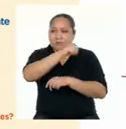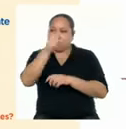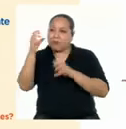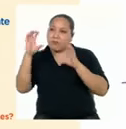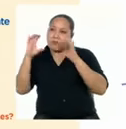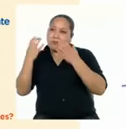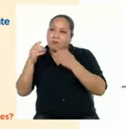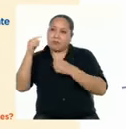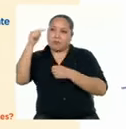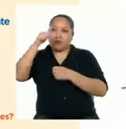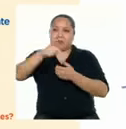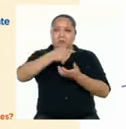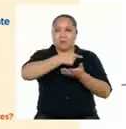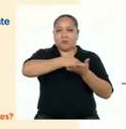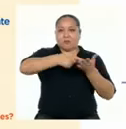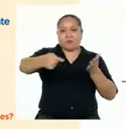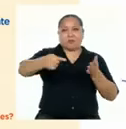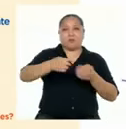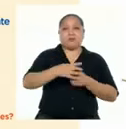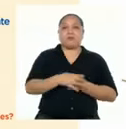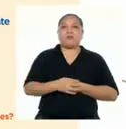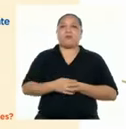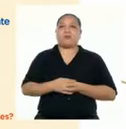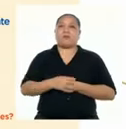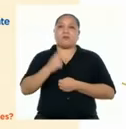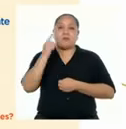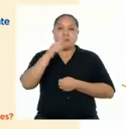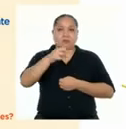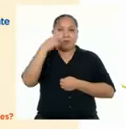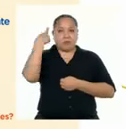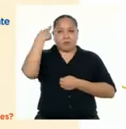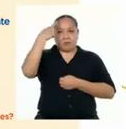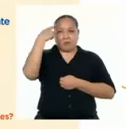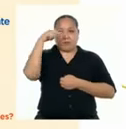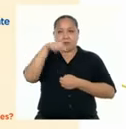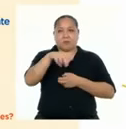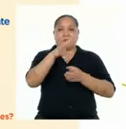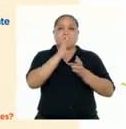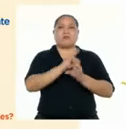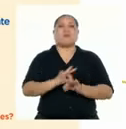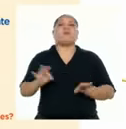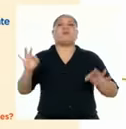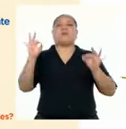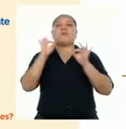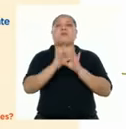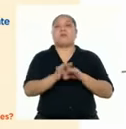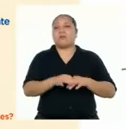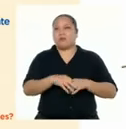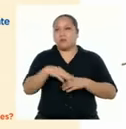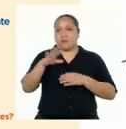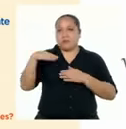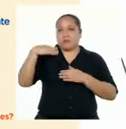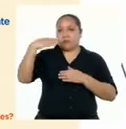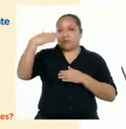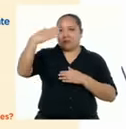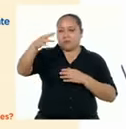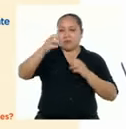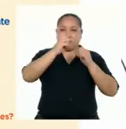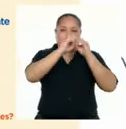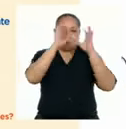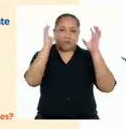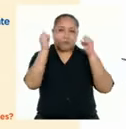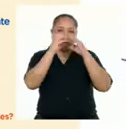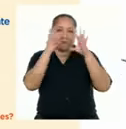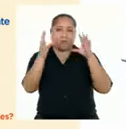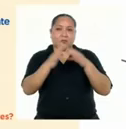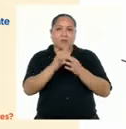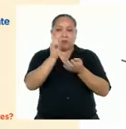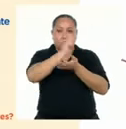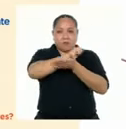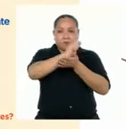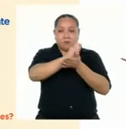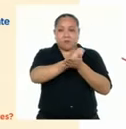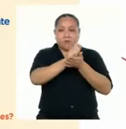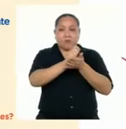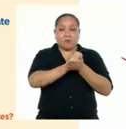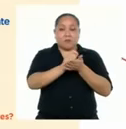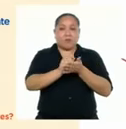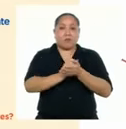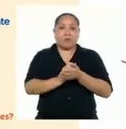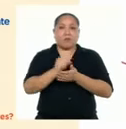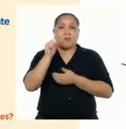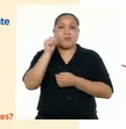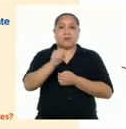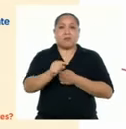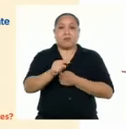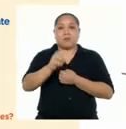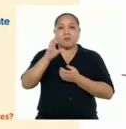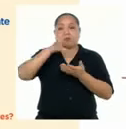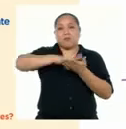áreas durante esta semana. Por ello, es importante que en los próximos días tomen apuntes